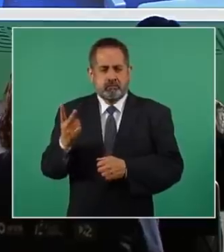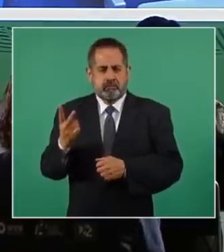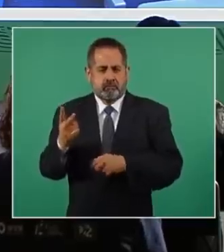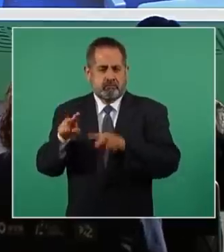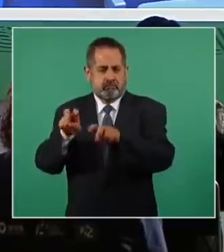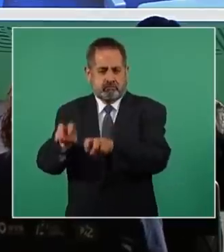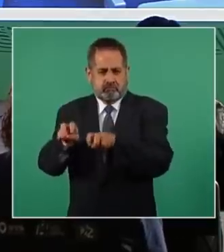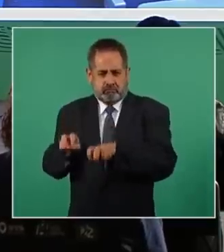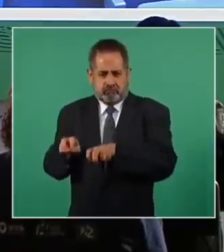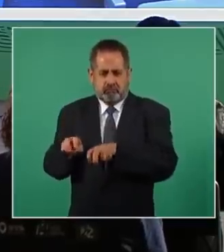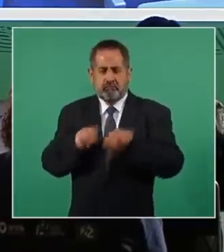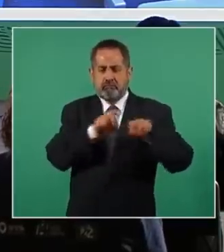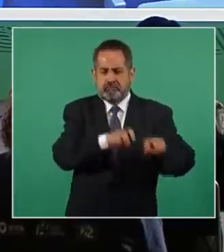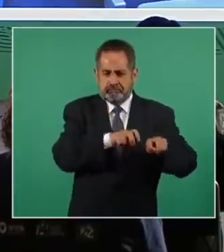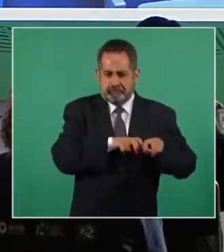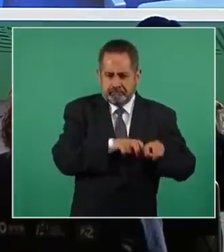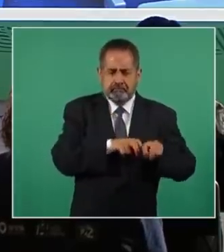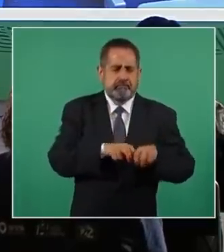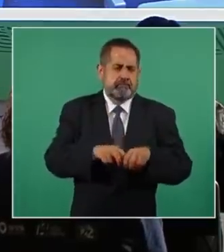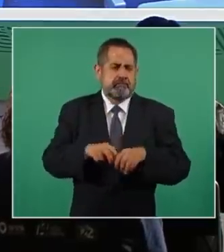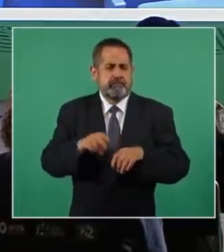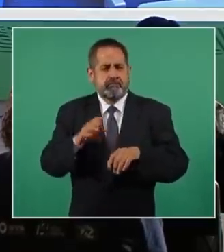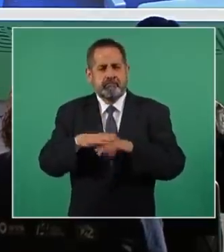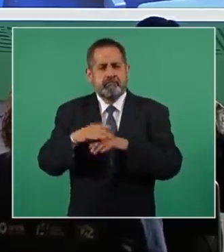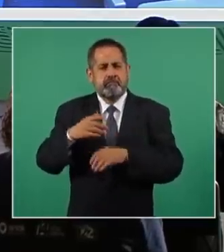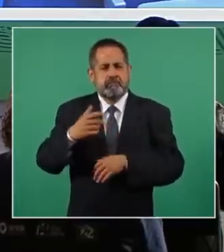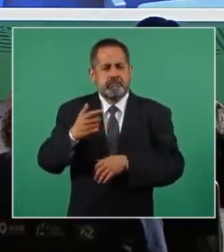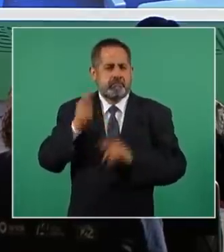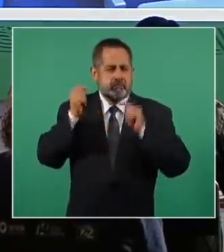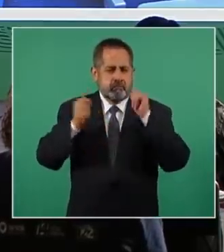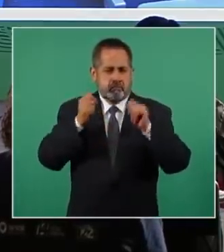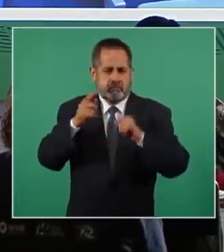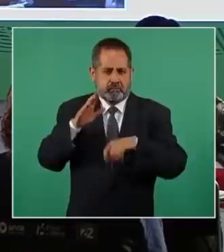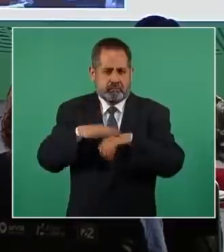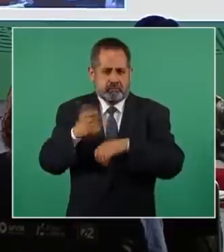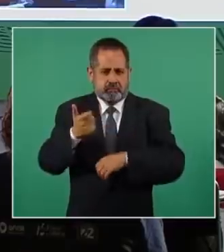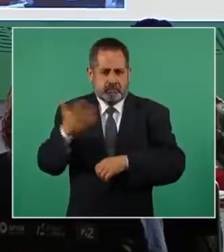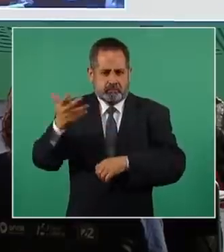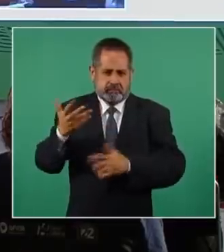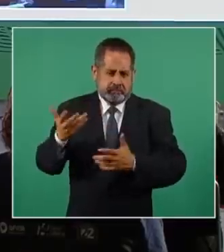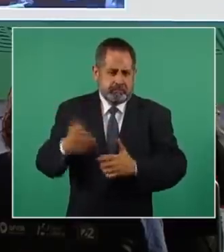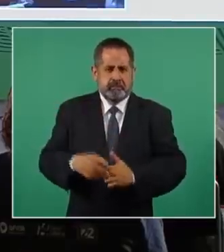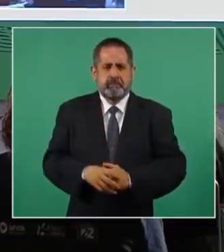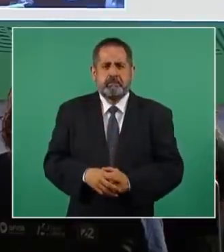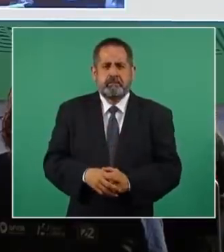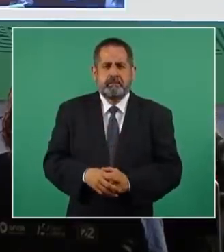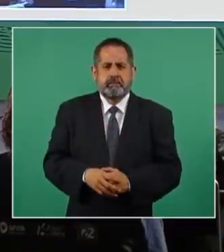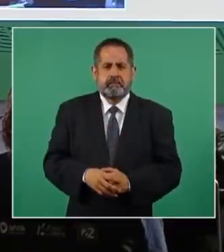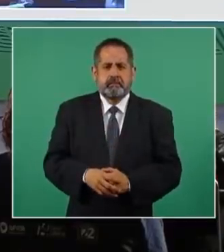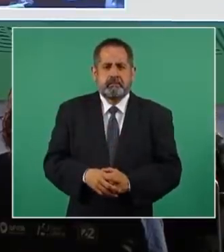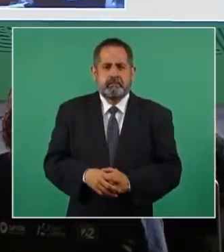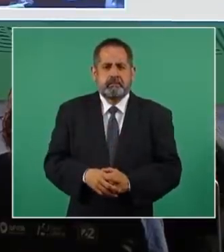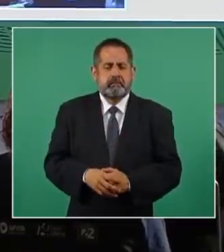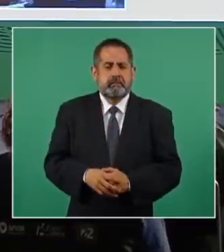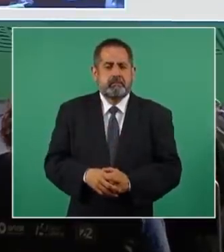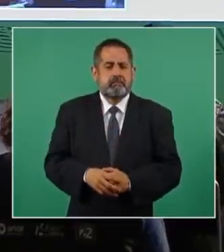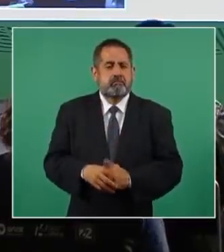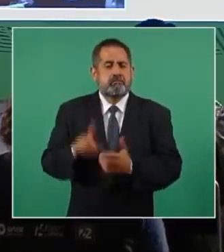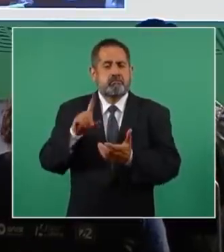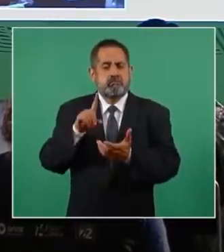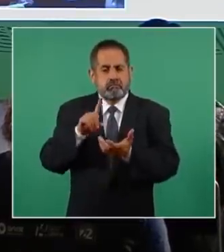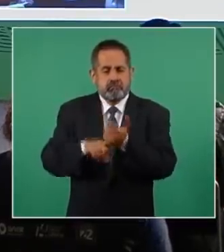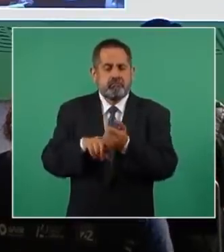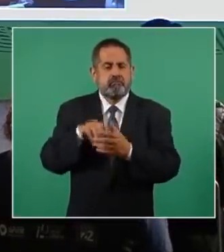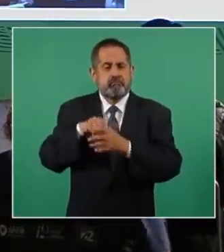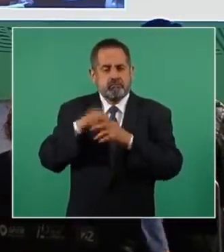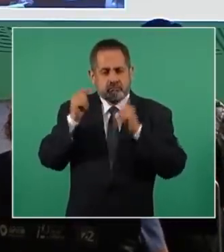más cómodos, evidentemente es una tarifa para turistas más altos. La siguiente. Aquí tenemos el interior de clase